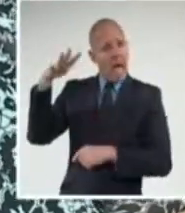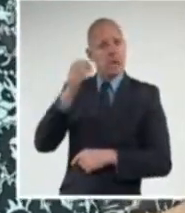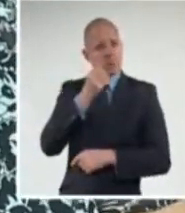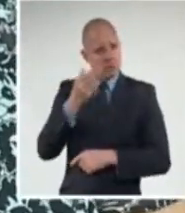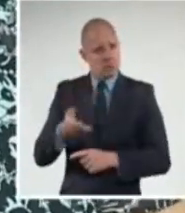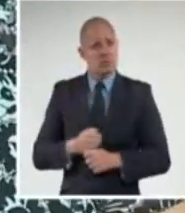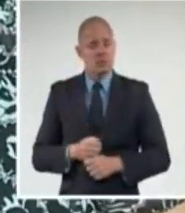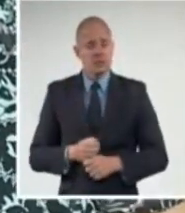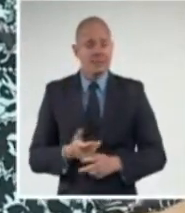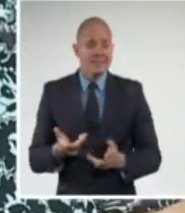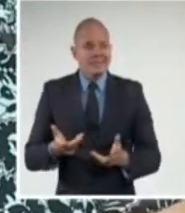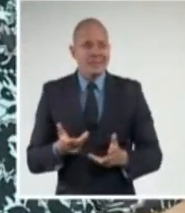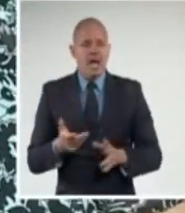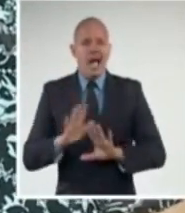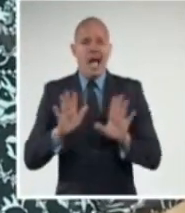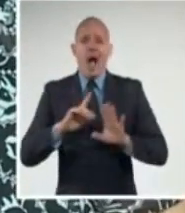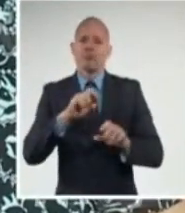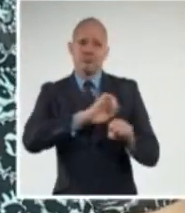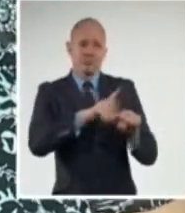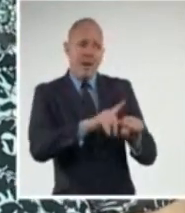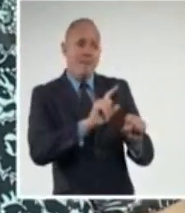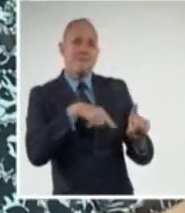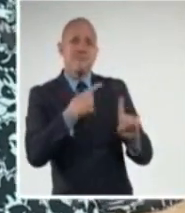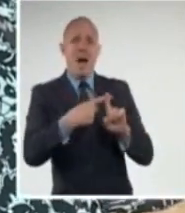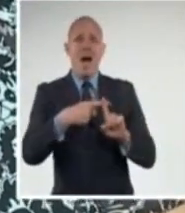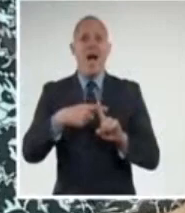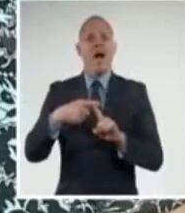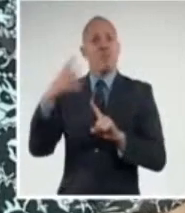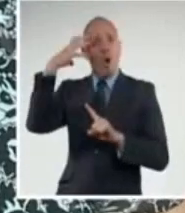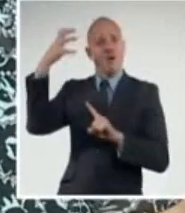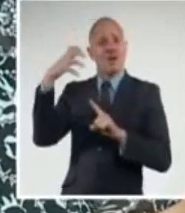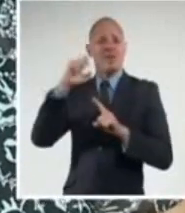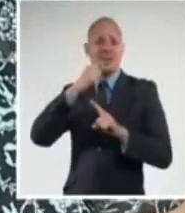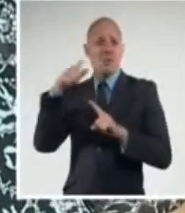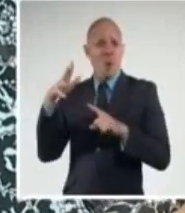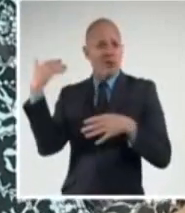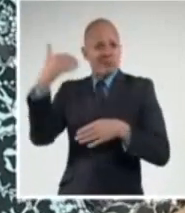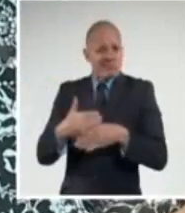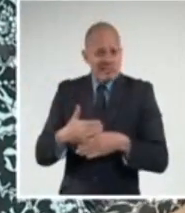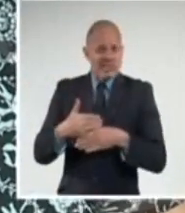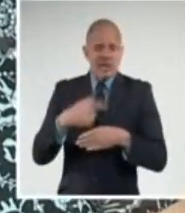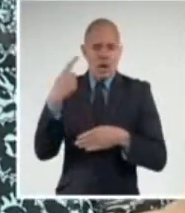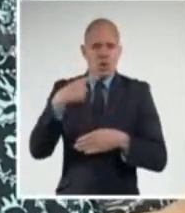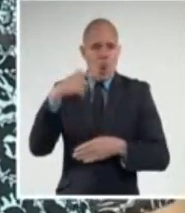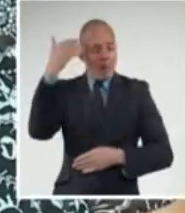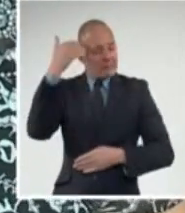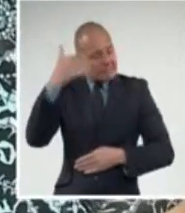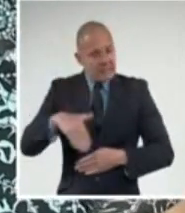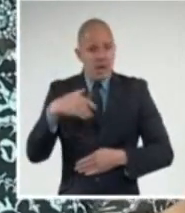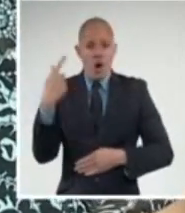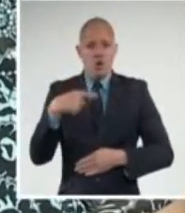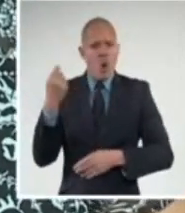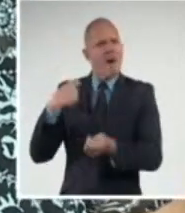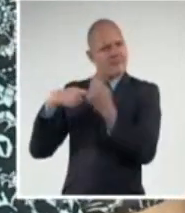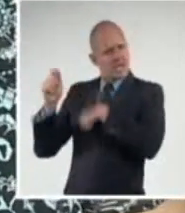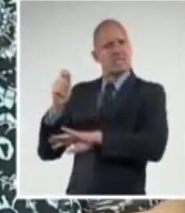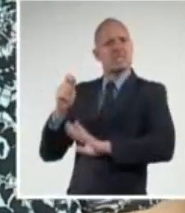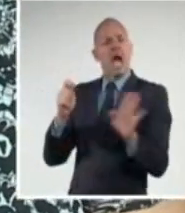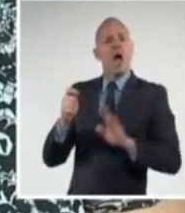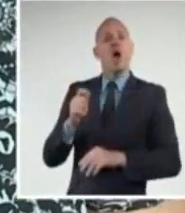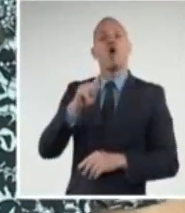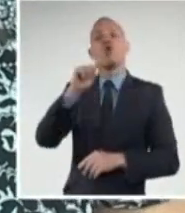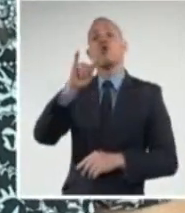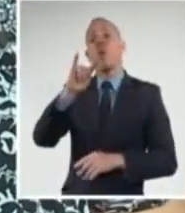pandemia, nosotros logramos exportar 2,9 millones por encima del plan, lo que garantizó